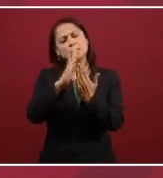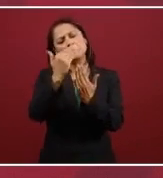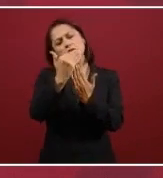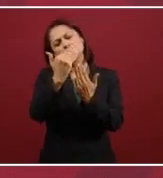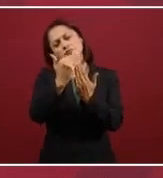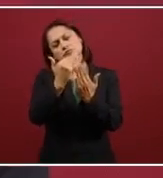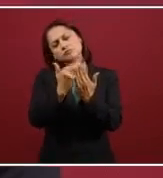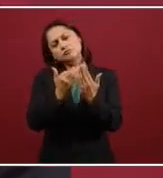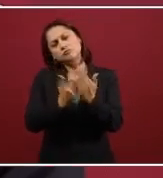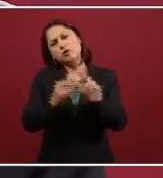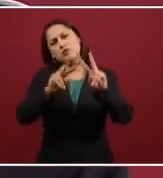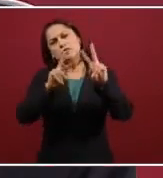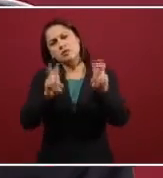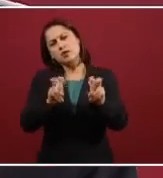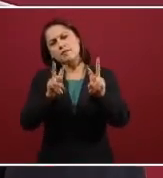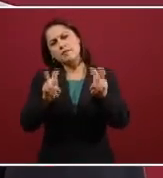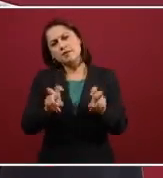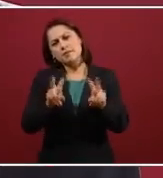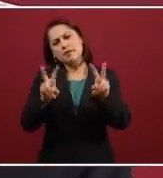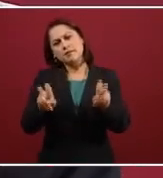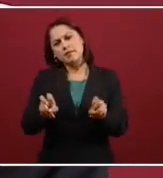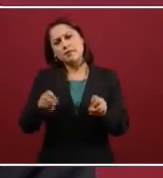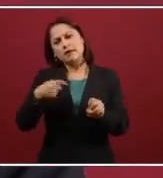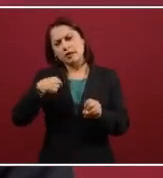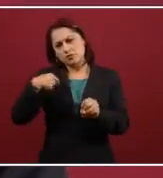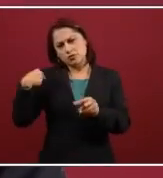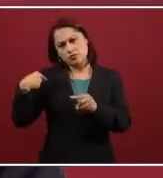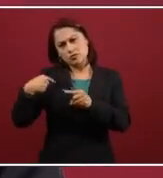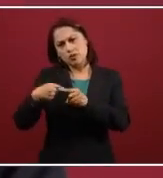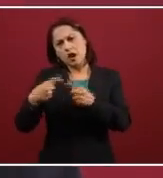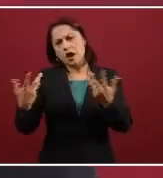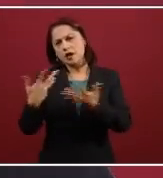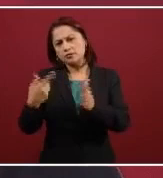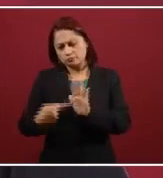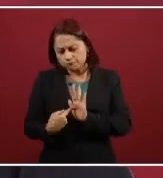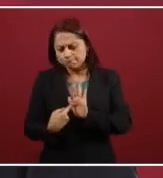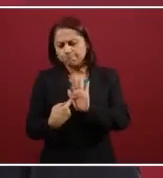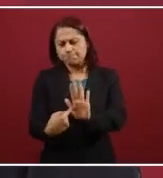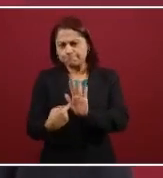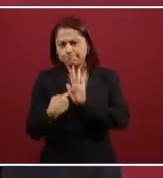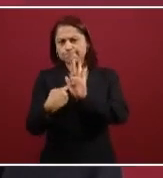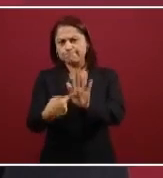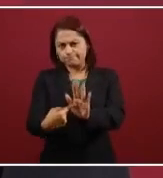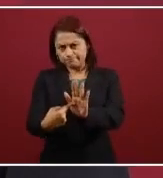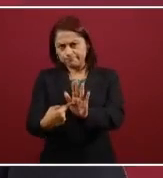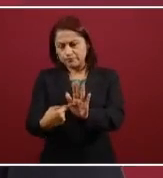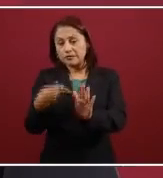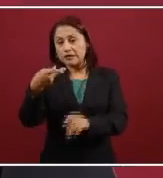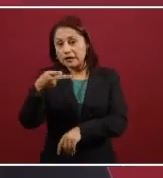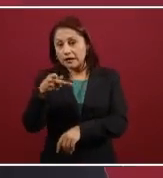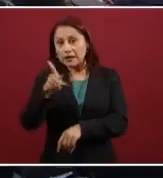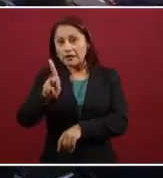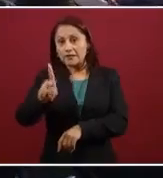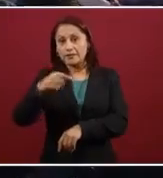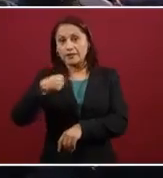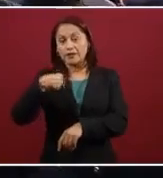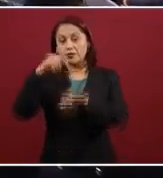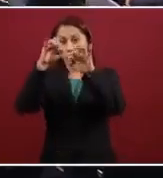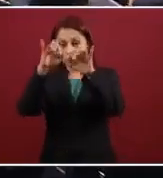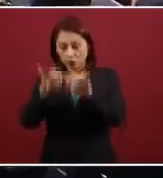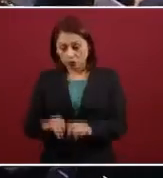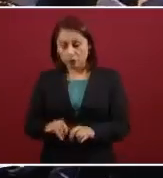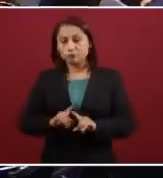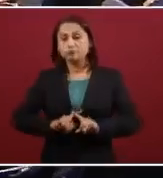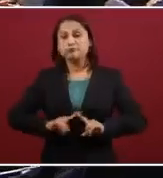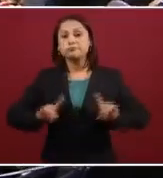todo lo que estamos diciendo, pero el texto lo voy a hacer, lo voy a escribir. Señor, y en cuanto a